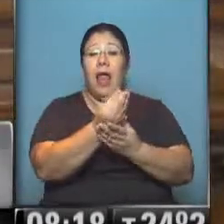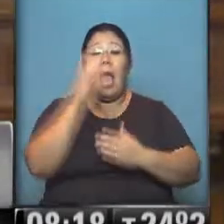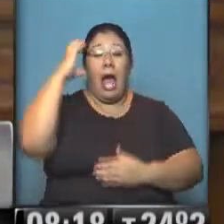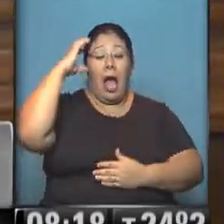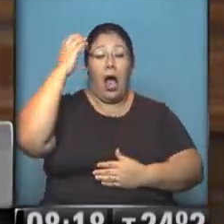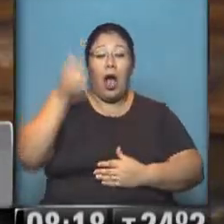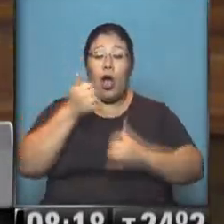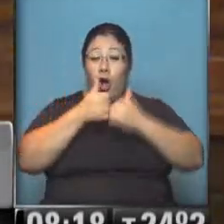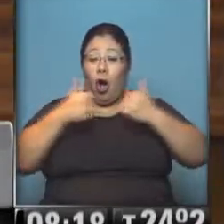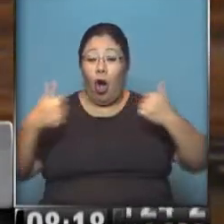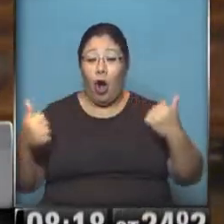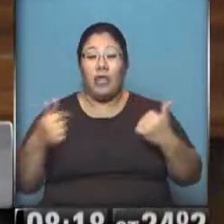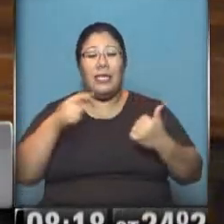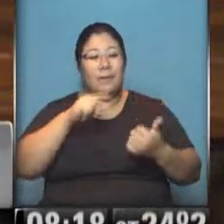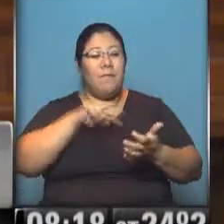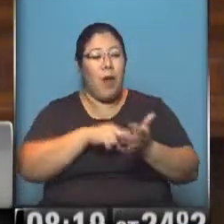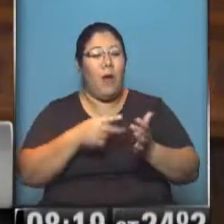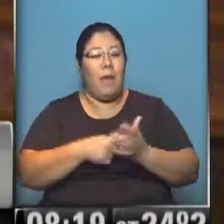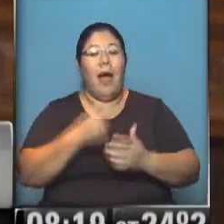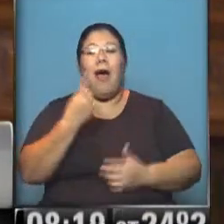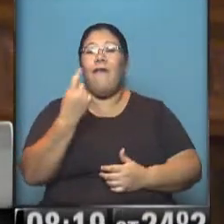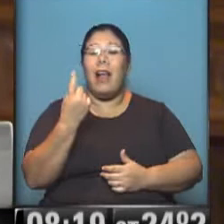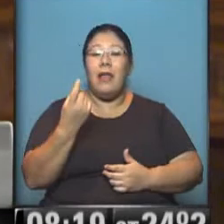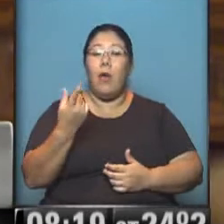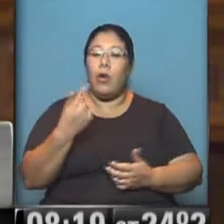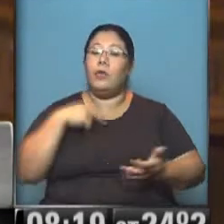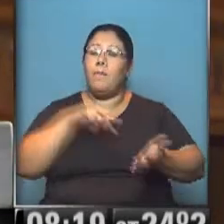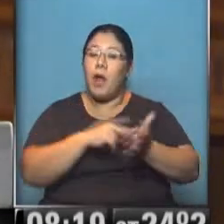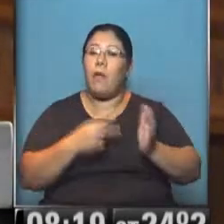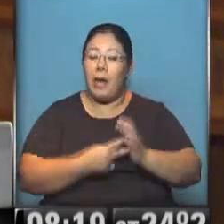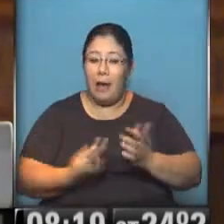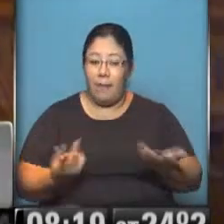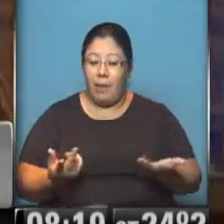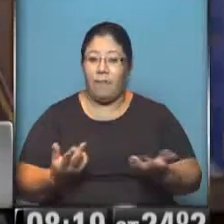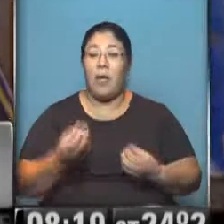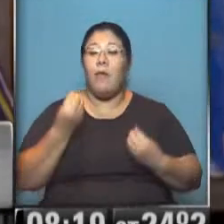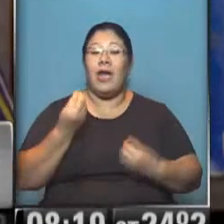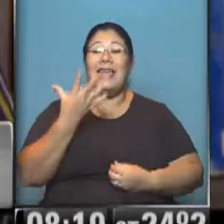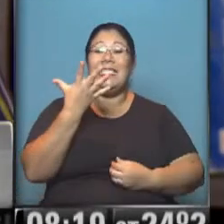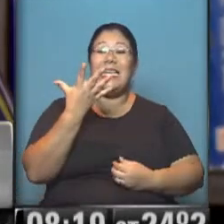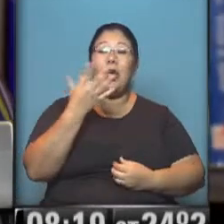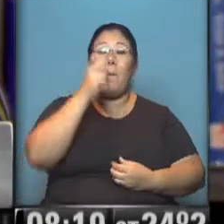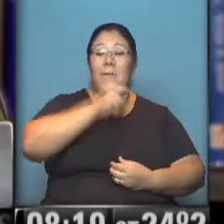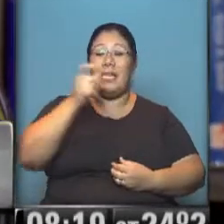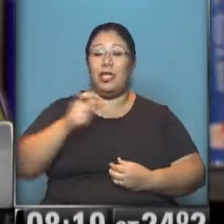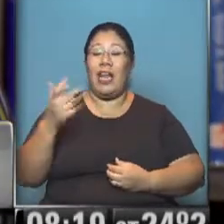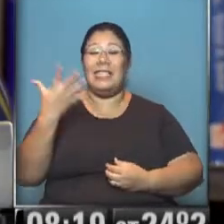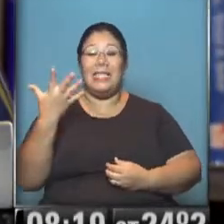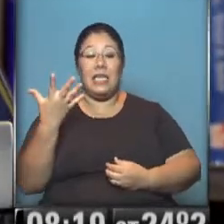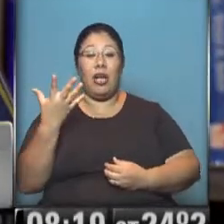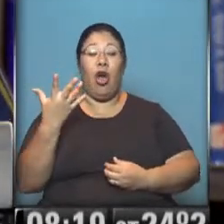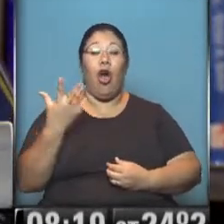con un miembro menos es realmente un problema un problema institucional serio si se quiere porque el acorde tiene cinco miembros y son necesarios tres para casi una mayoría